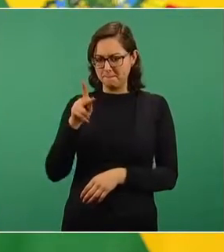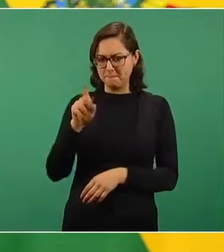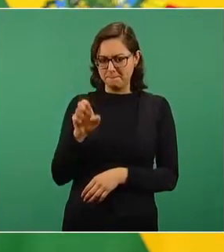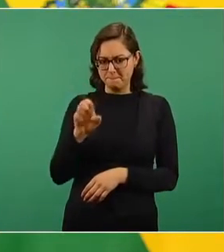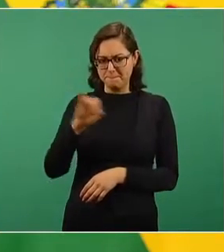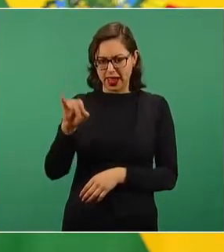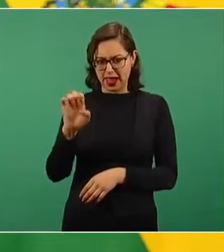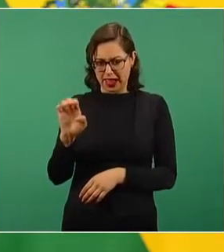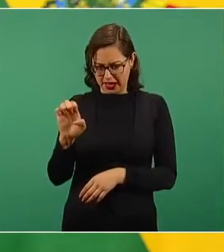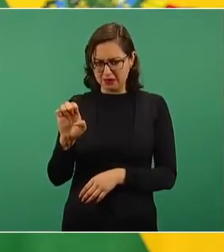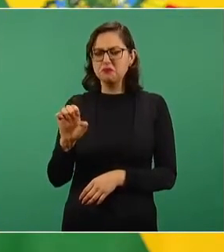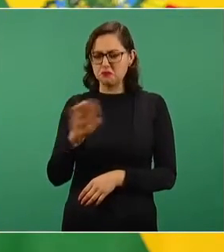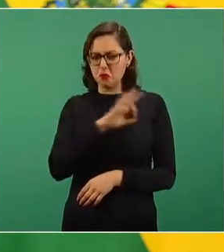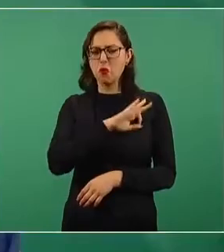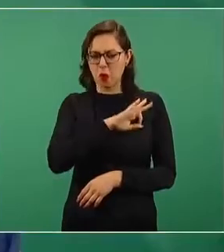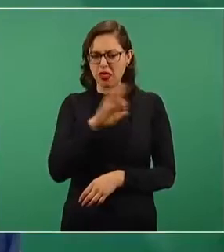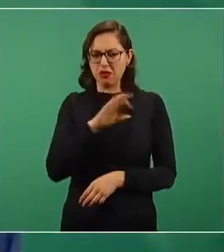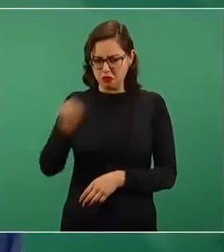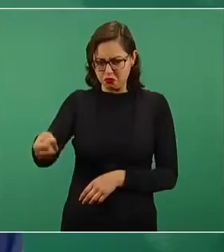lagarto,